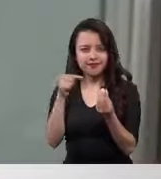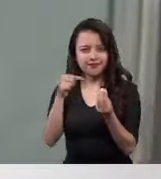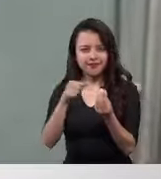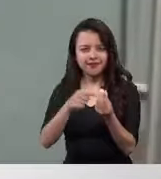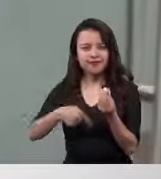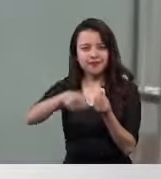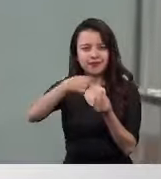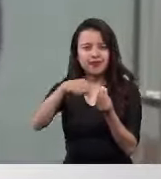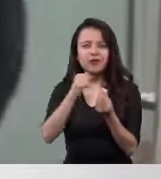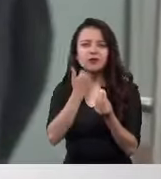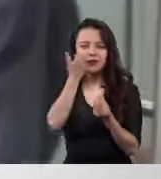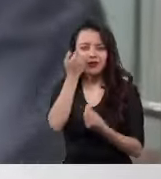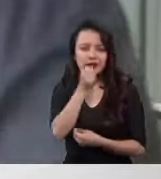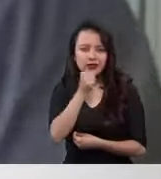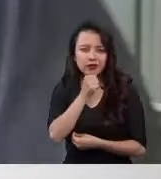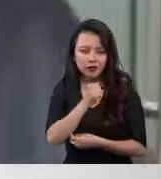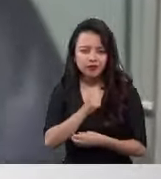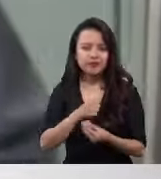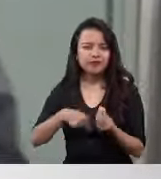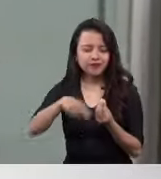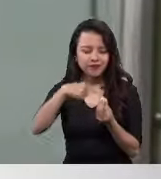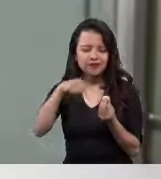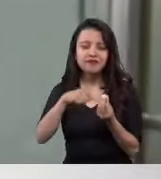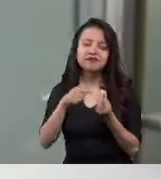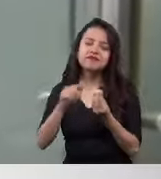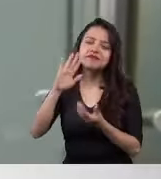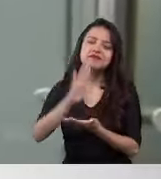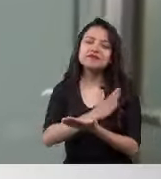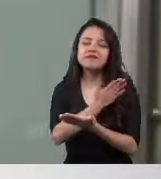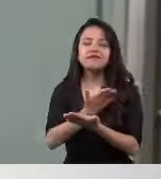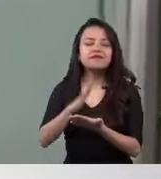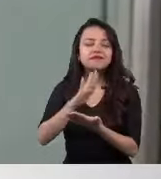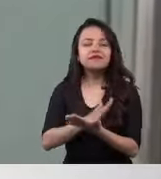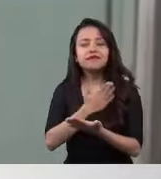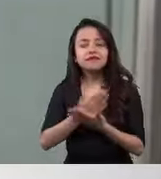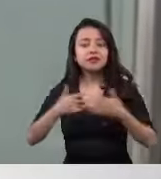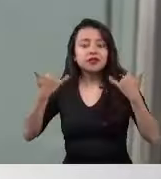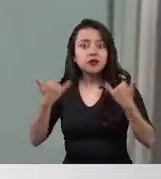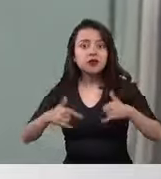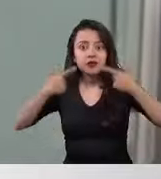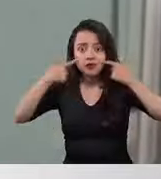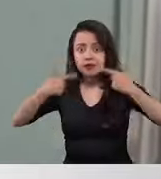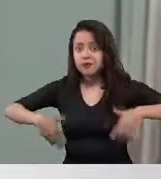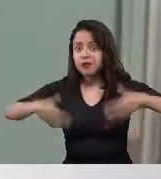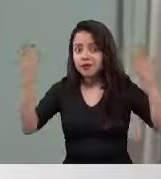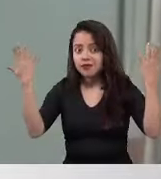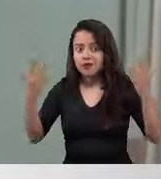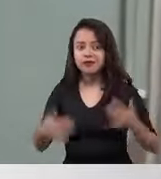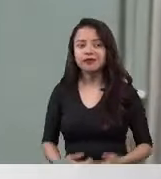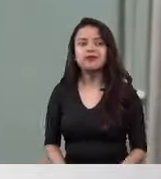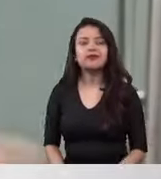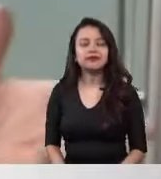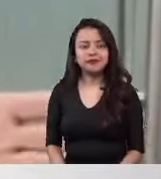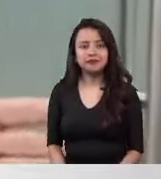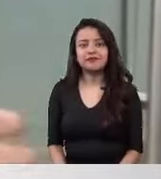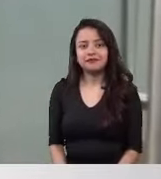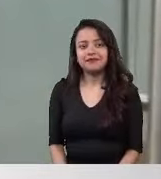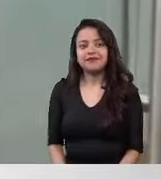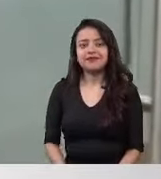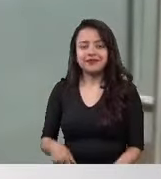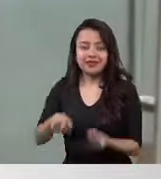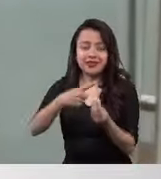veces le da la vida, nunca es tarde, pues se volvieron famosos, literalmente ya